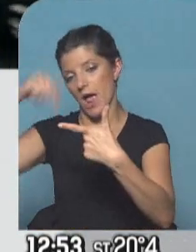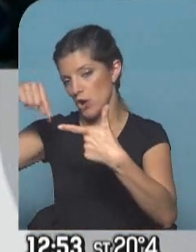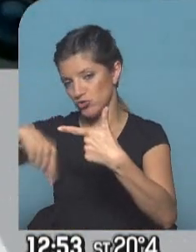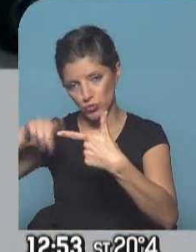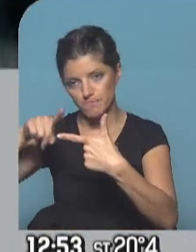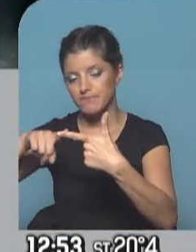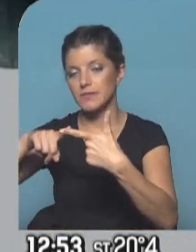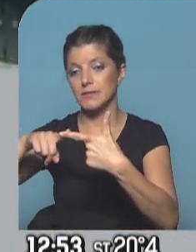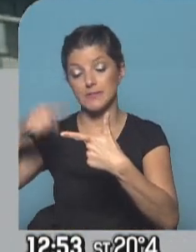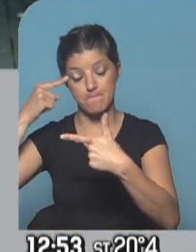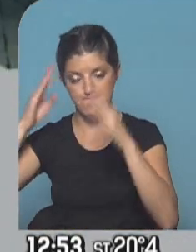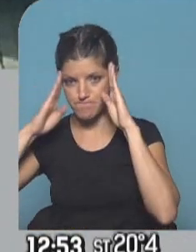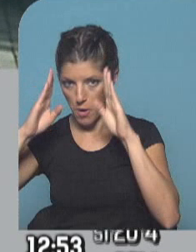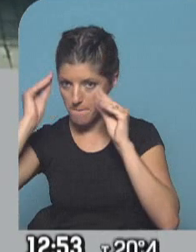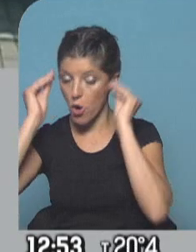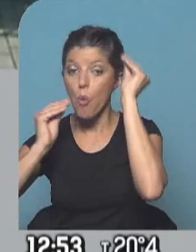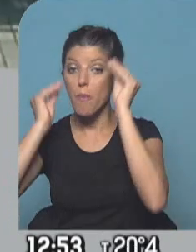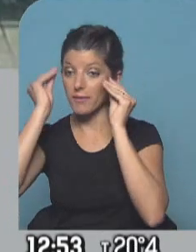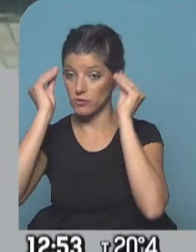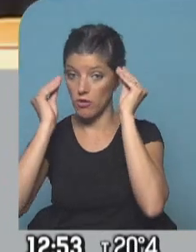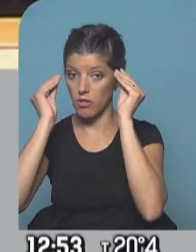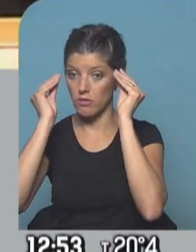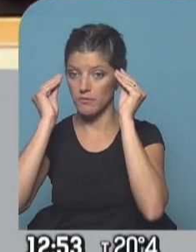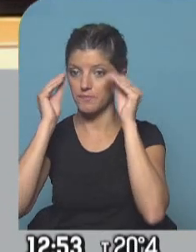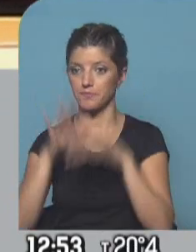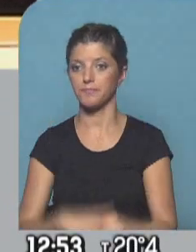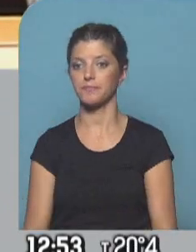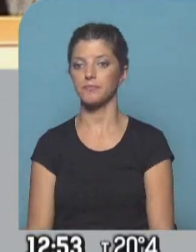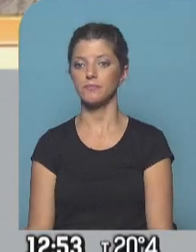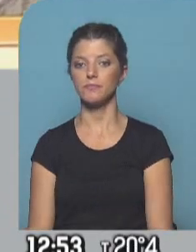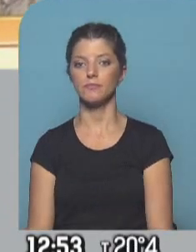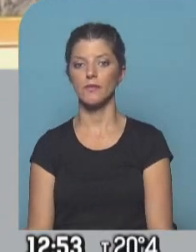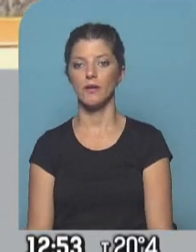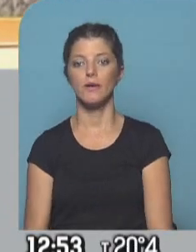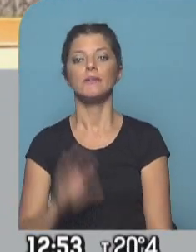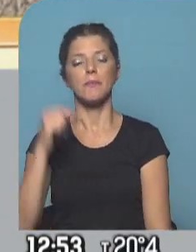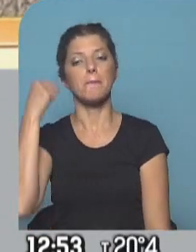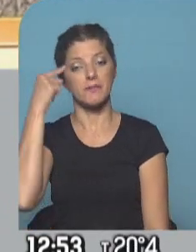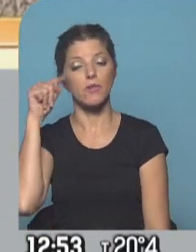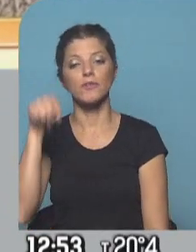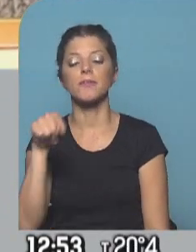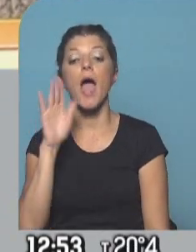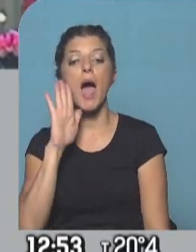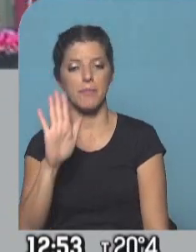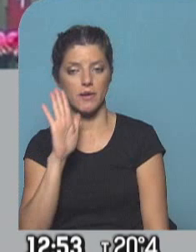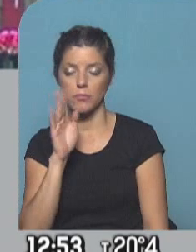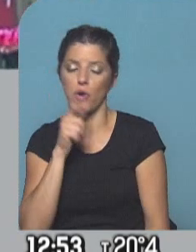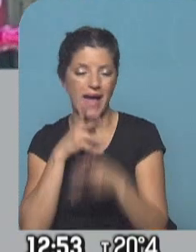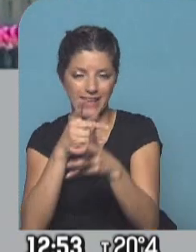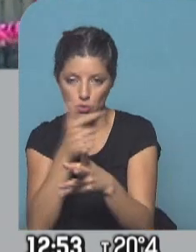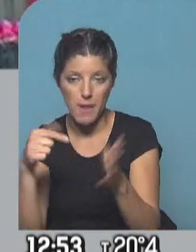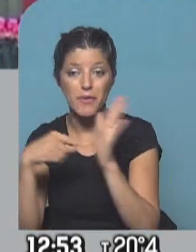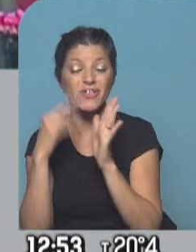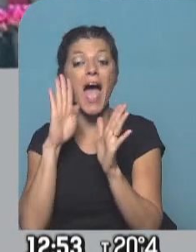serio el tema y el sentido que puede tener como impacto las amenazas. Aunque no hubiera un ataque, ya las amenazas en la